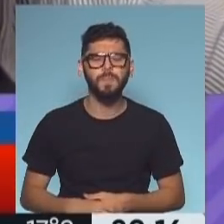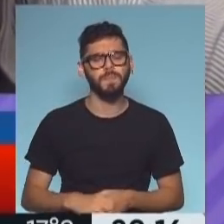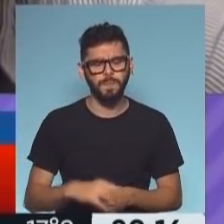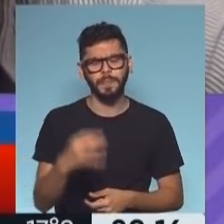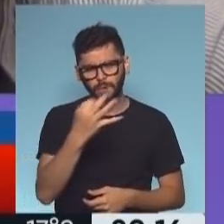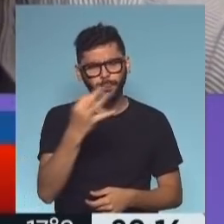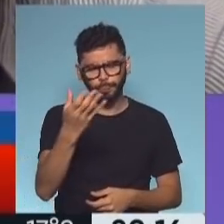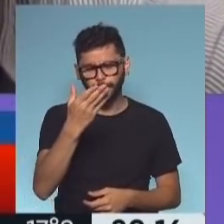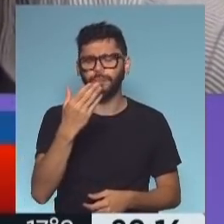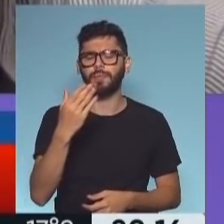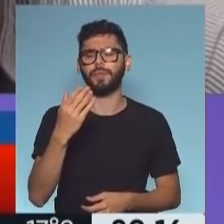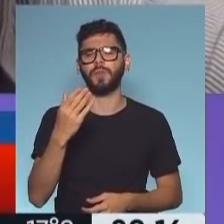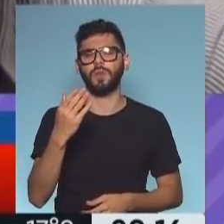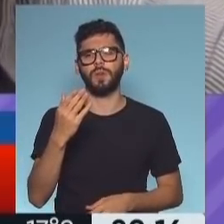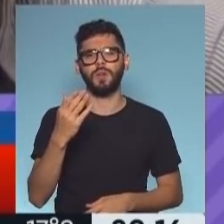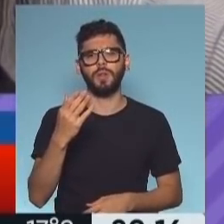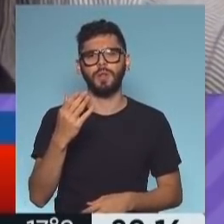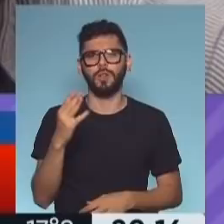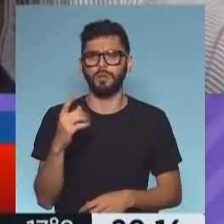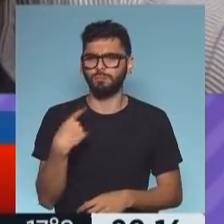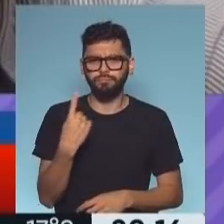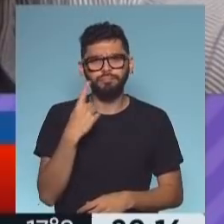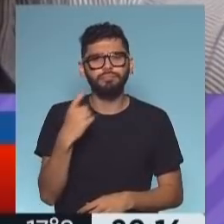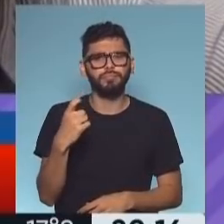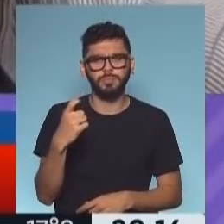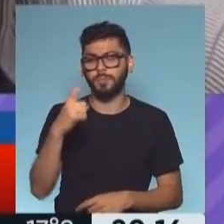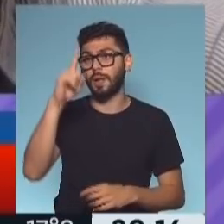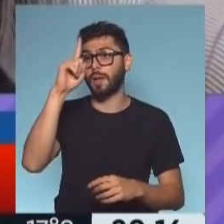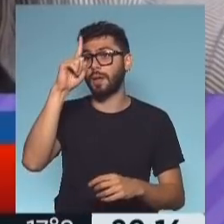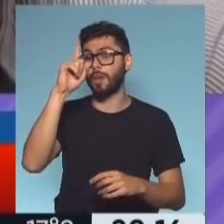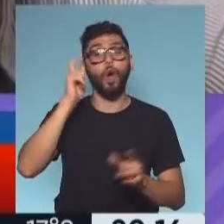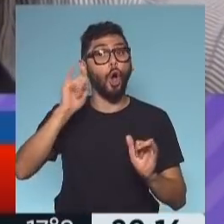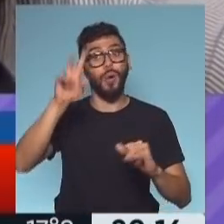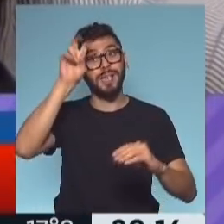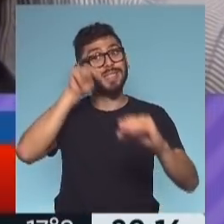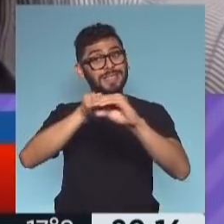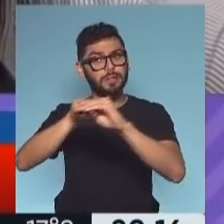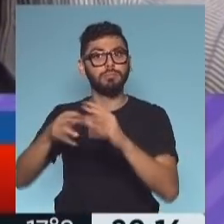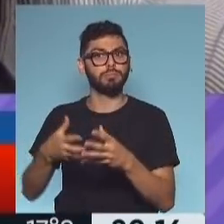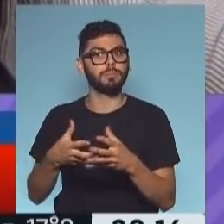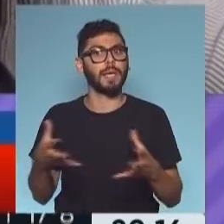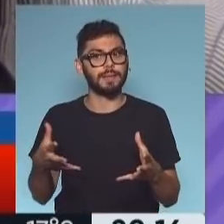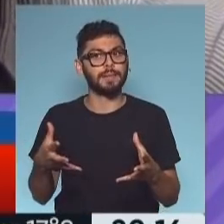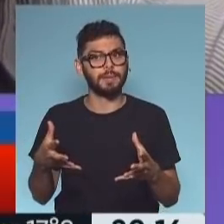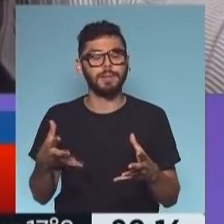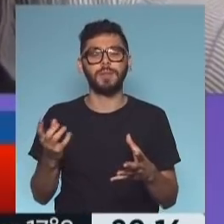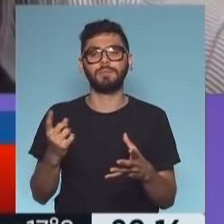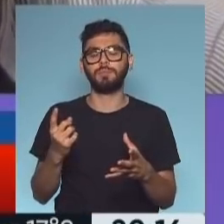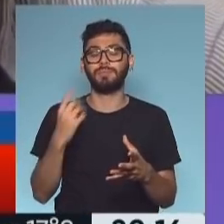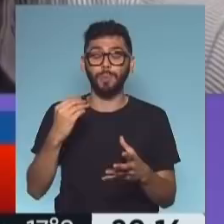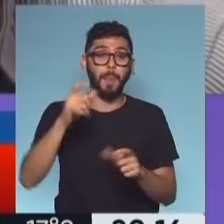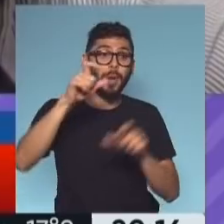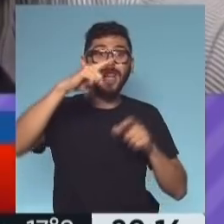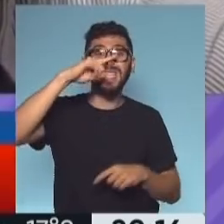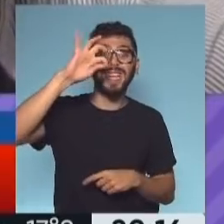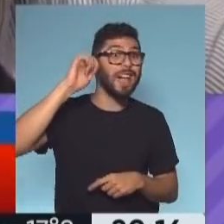es así. Tenemos un aumento en la internación en personas más jóvenes. Quizás tiene mucho que ver con que los mayores de 70